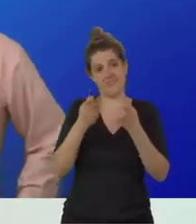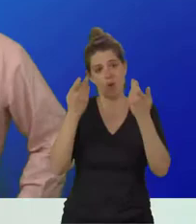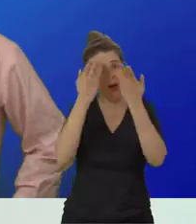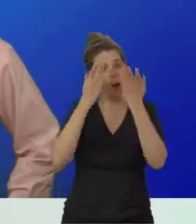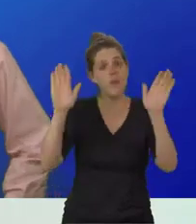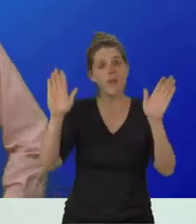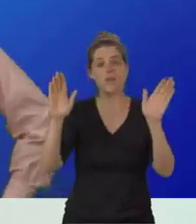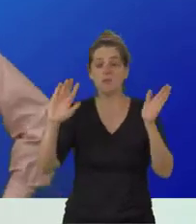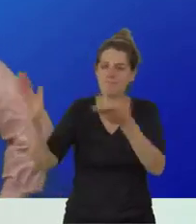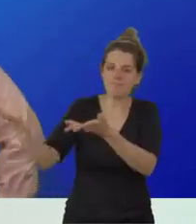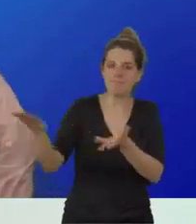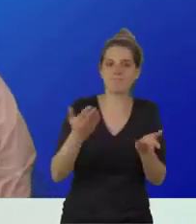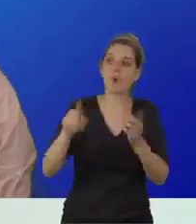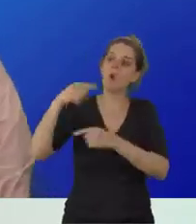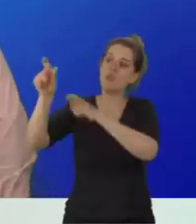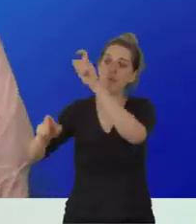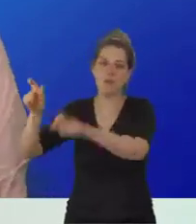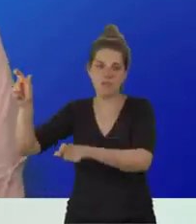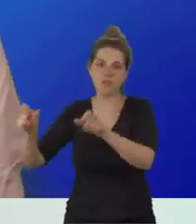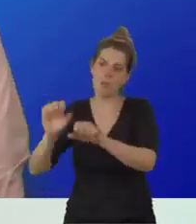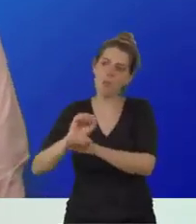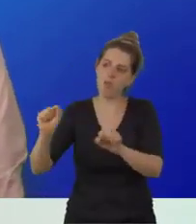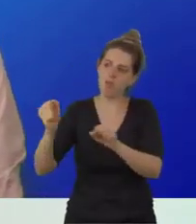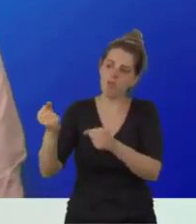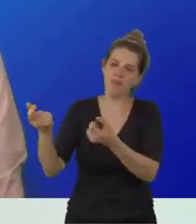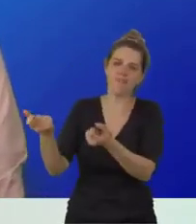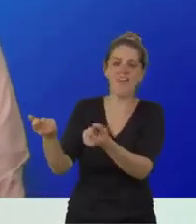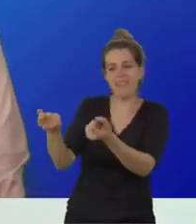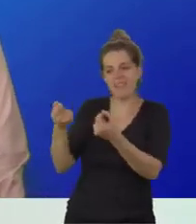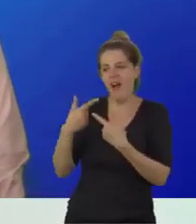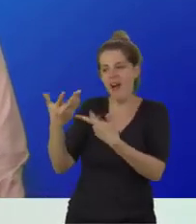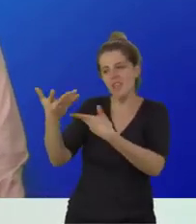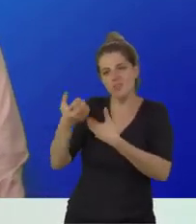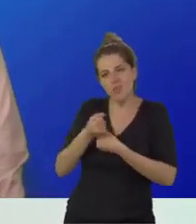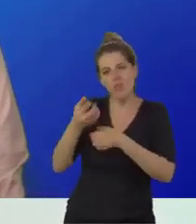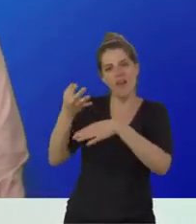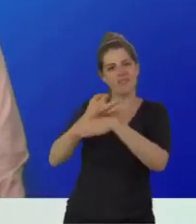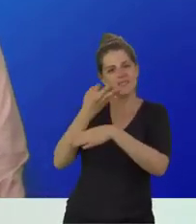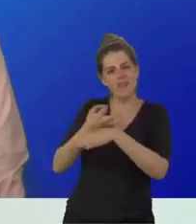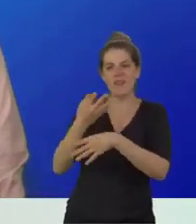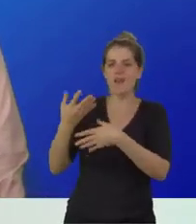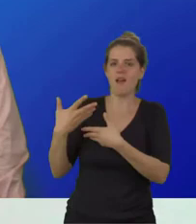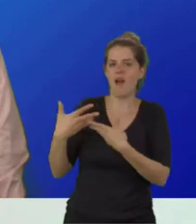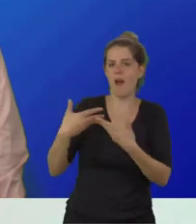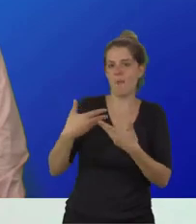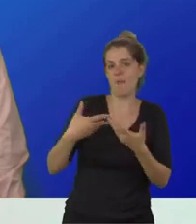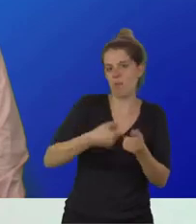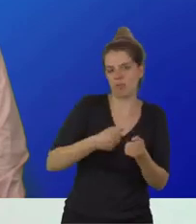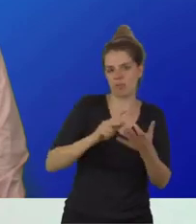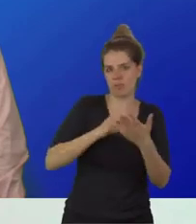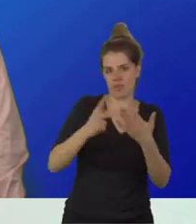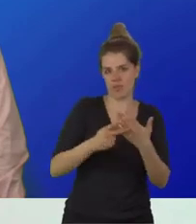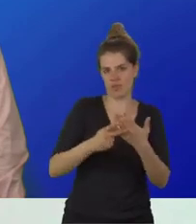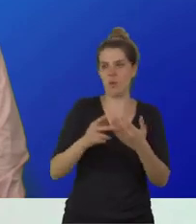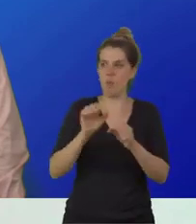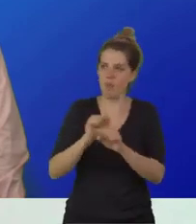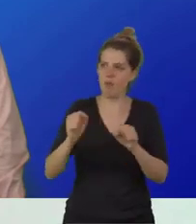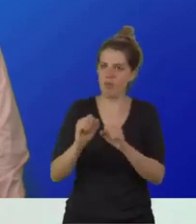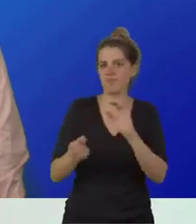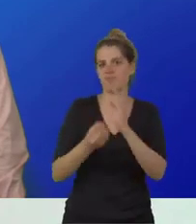esos proyectos para que otras personas puedan darme las herramientas y se puedan generar las posibilidades de